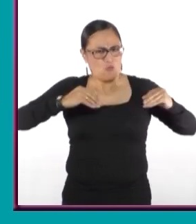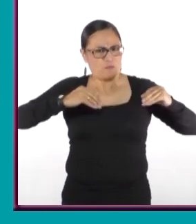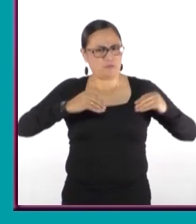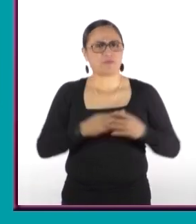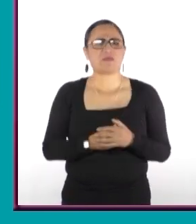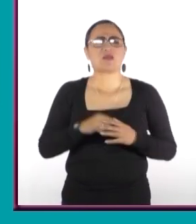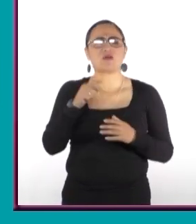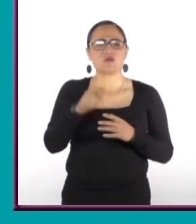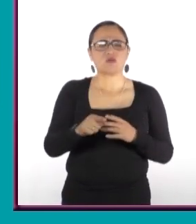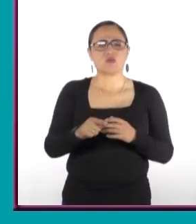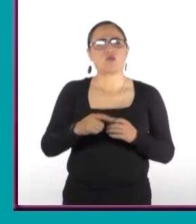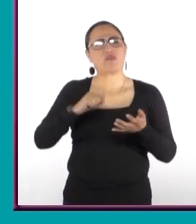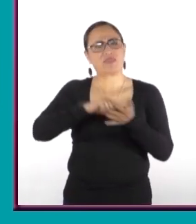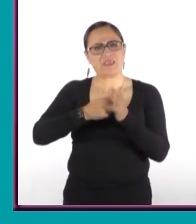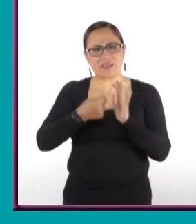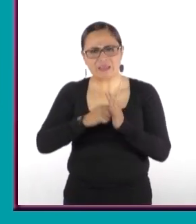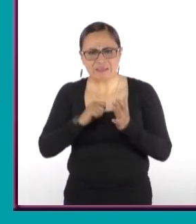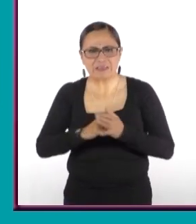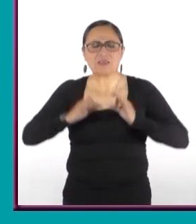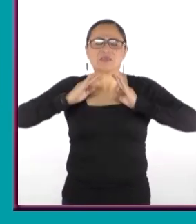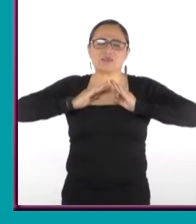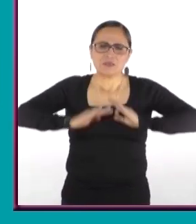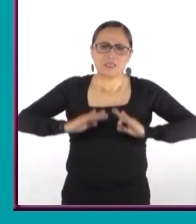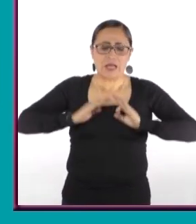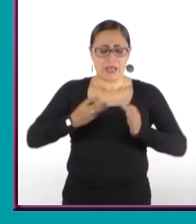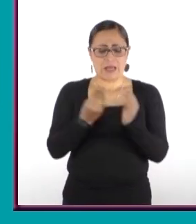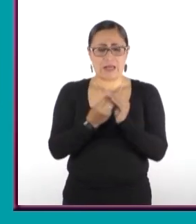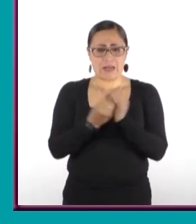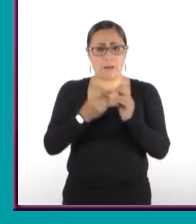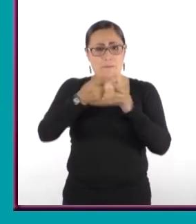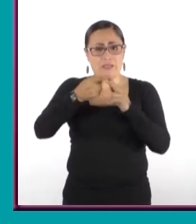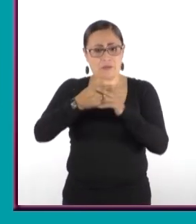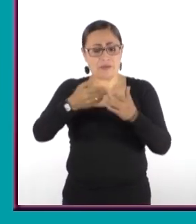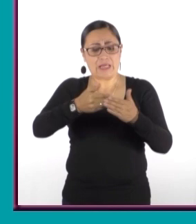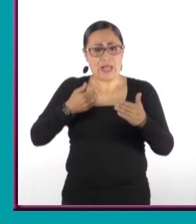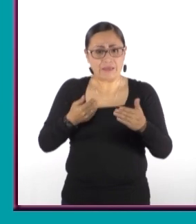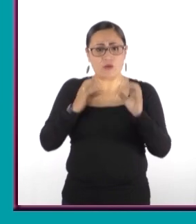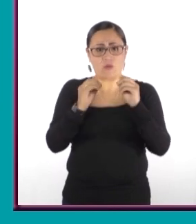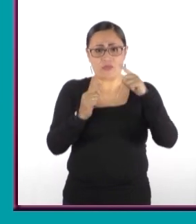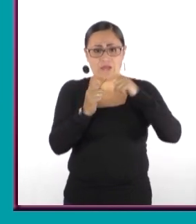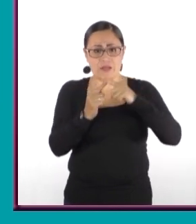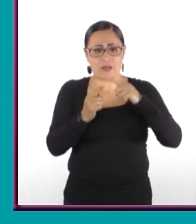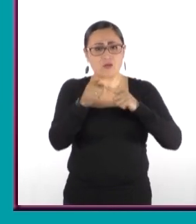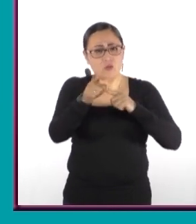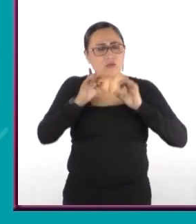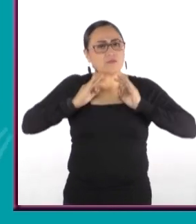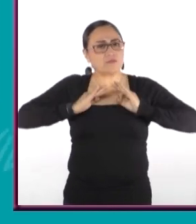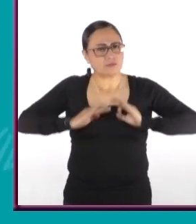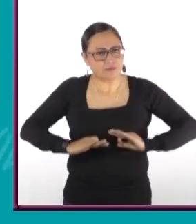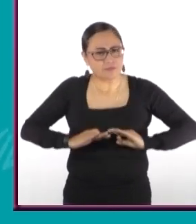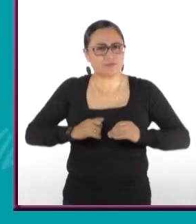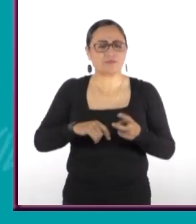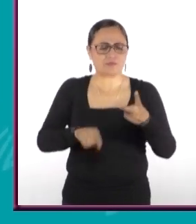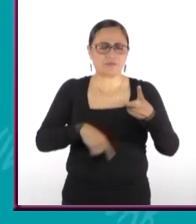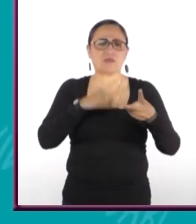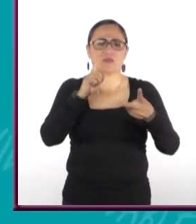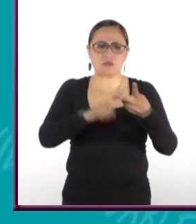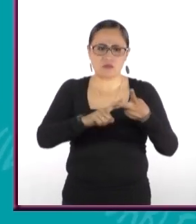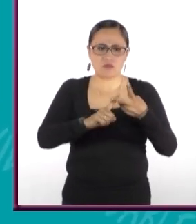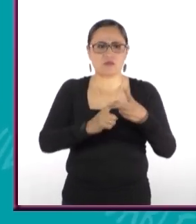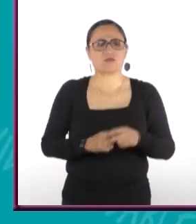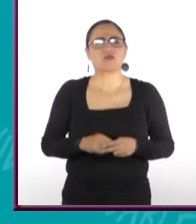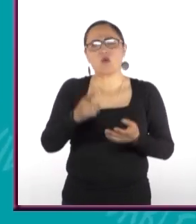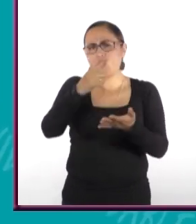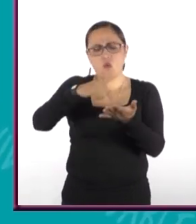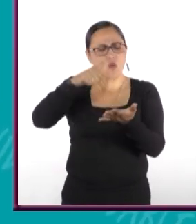1. Practica técnicas de relajación antes de tomar una clase de mate o de hacer las tareas. 2.